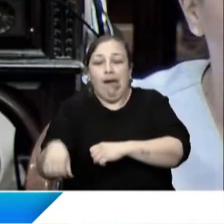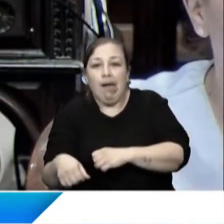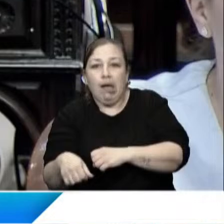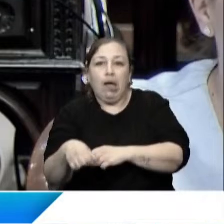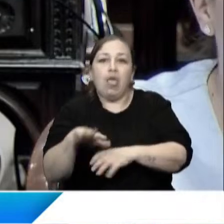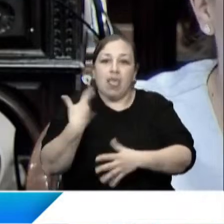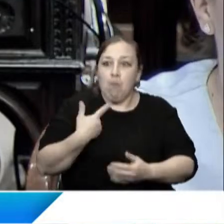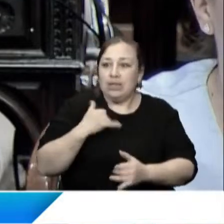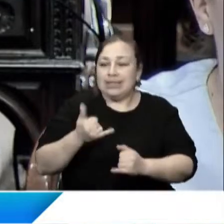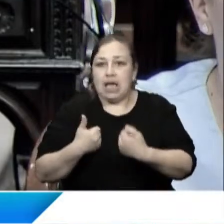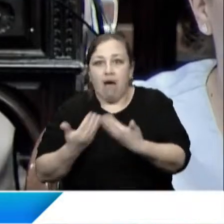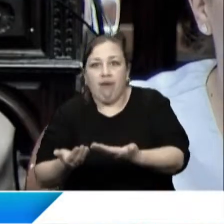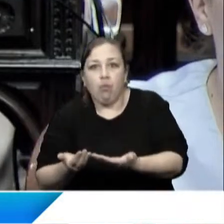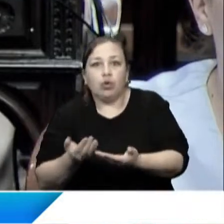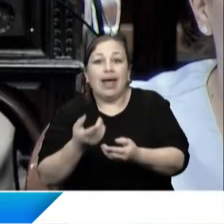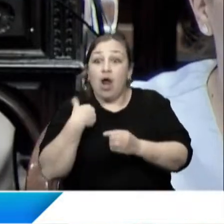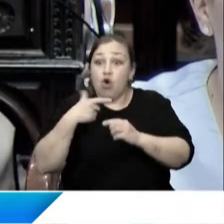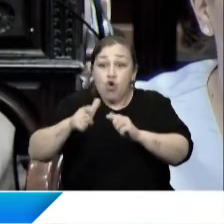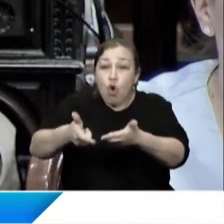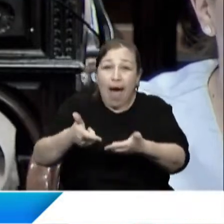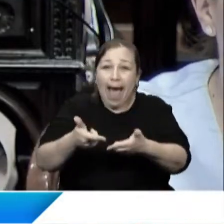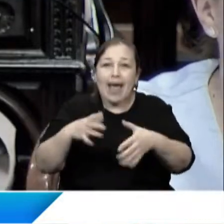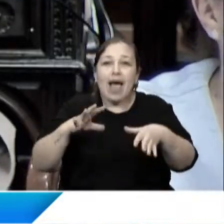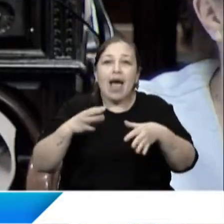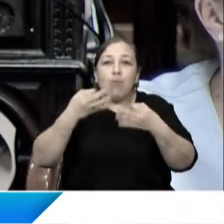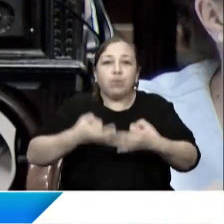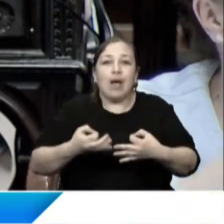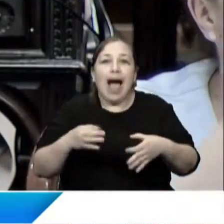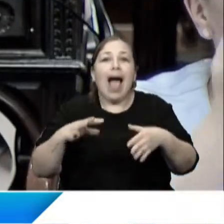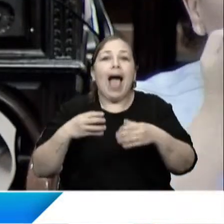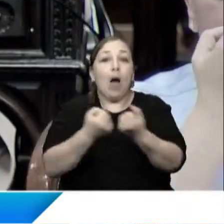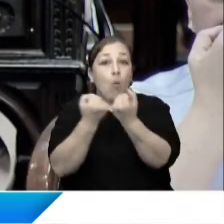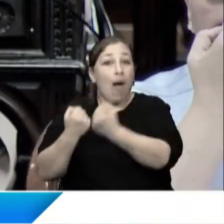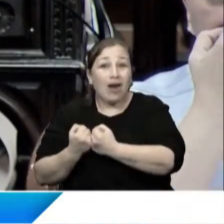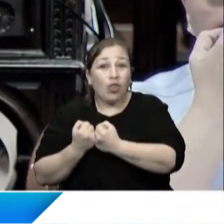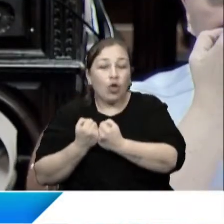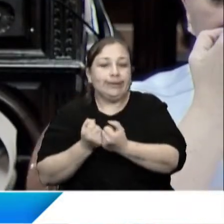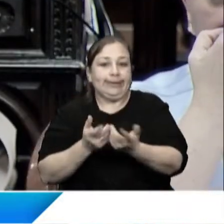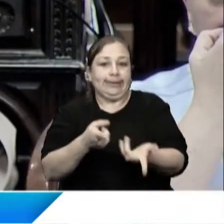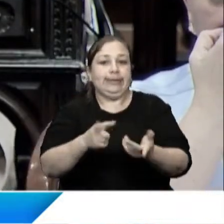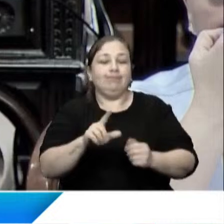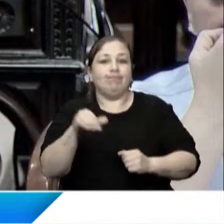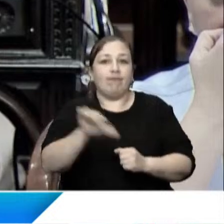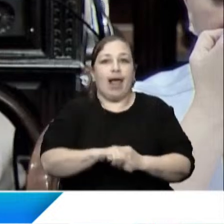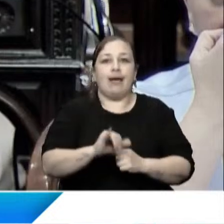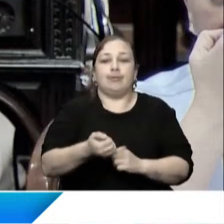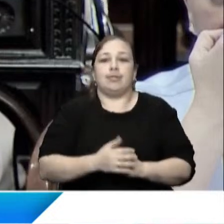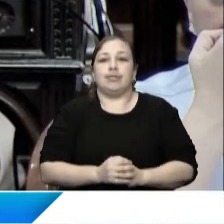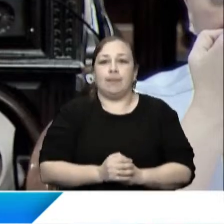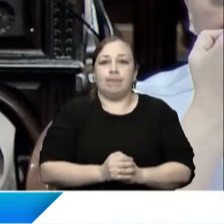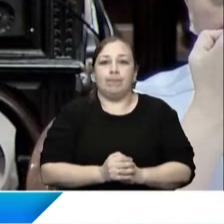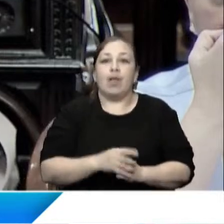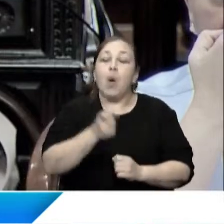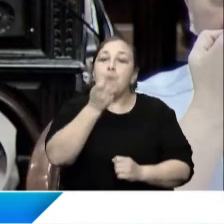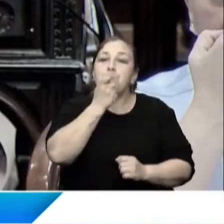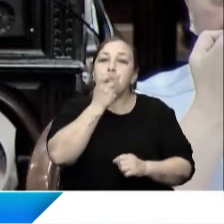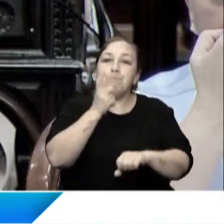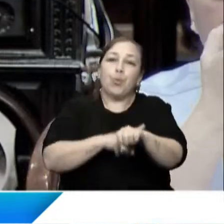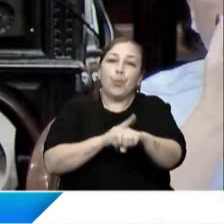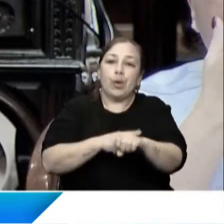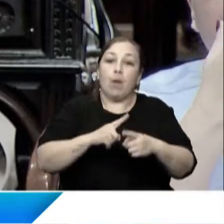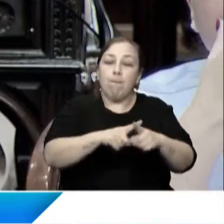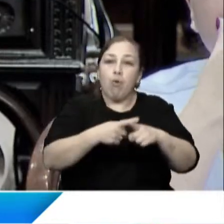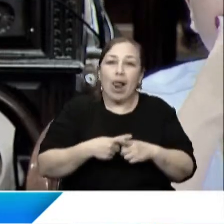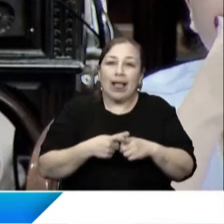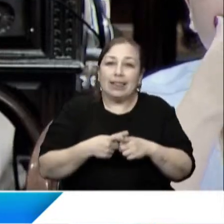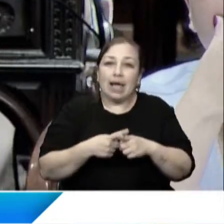vamos a terminar en situaciones donde prácticamente aquellos que quieren representación política no la